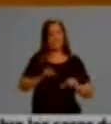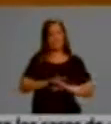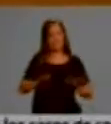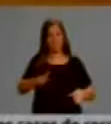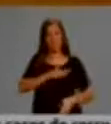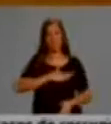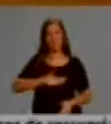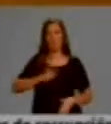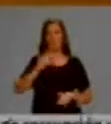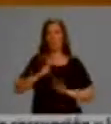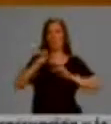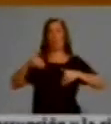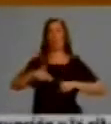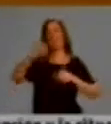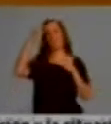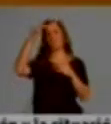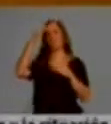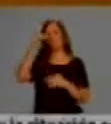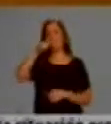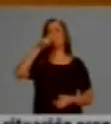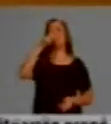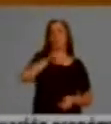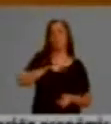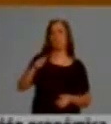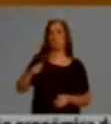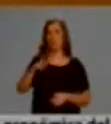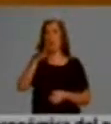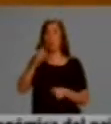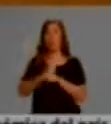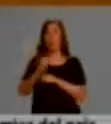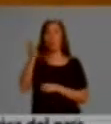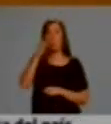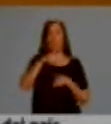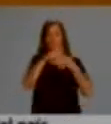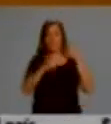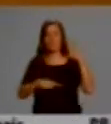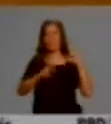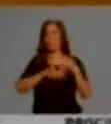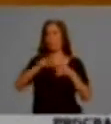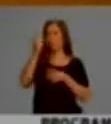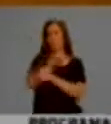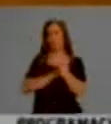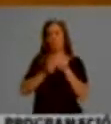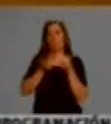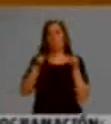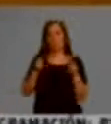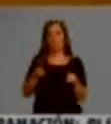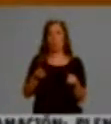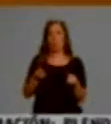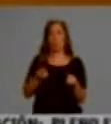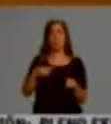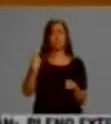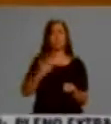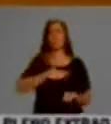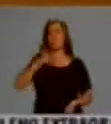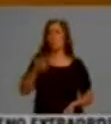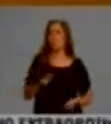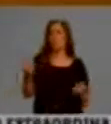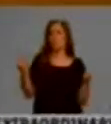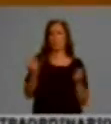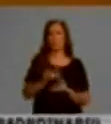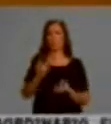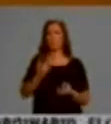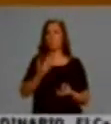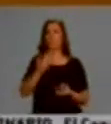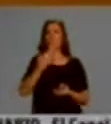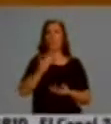crisis y devolver la esperanza a las personas que no tienen trabajo. Para nosotros es muy importante que